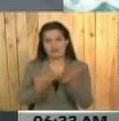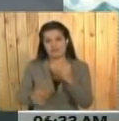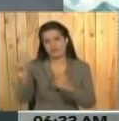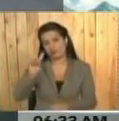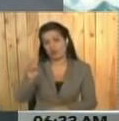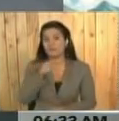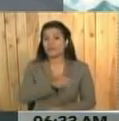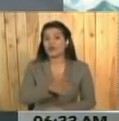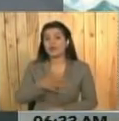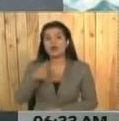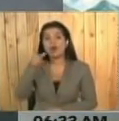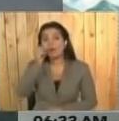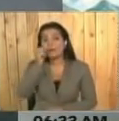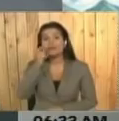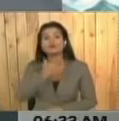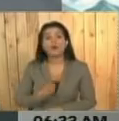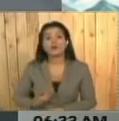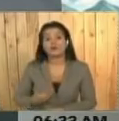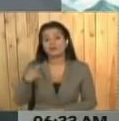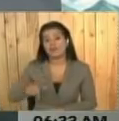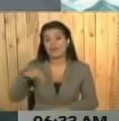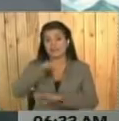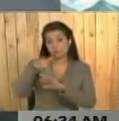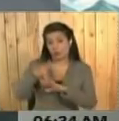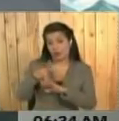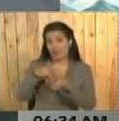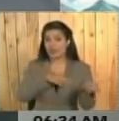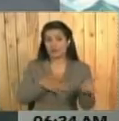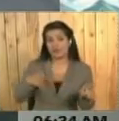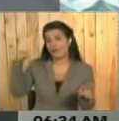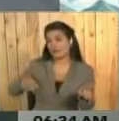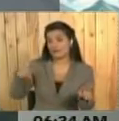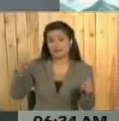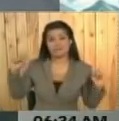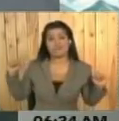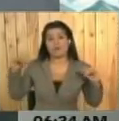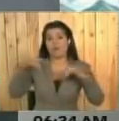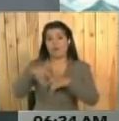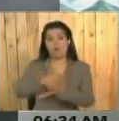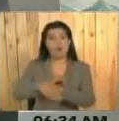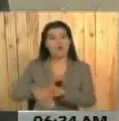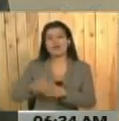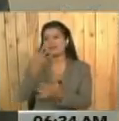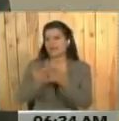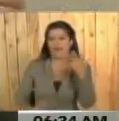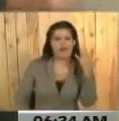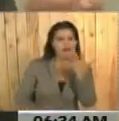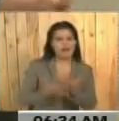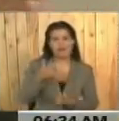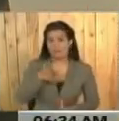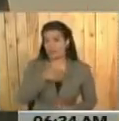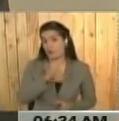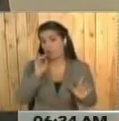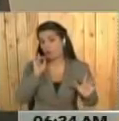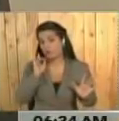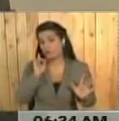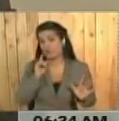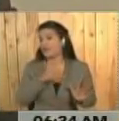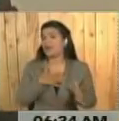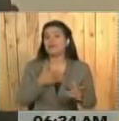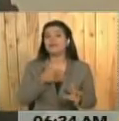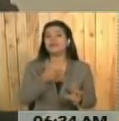el dueño del nacional que aquí en Venezuela las calles estuviesen cubiertas de de sang de otras personas por supuesto No no